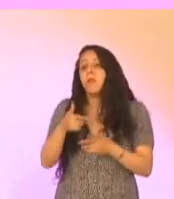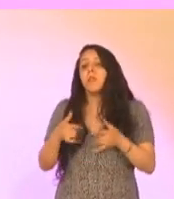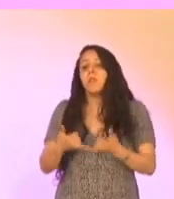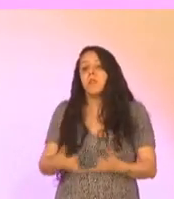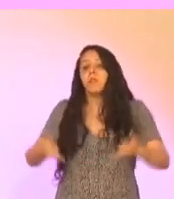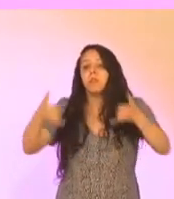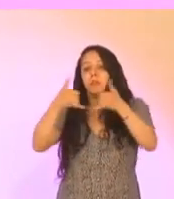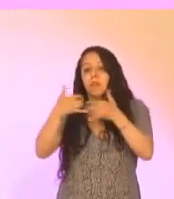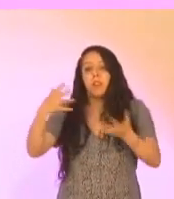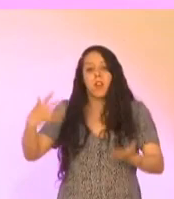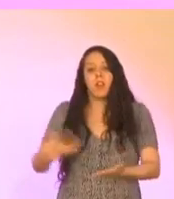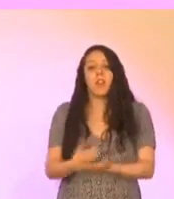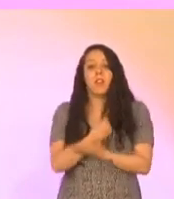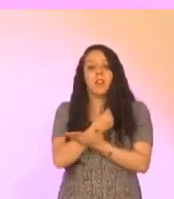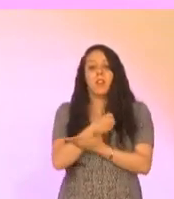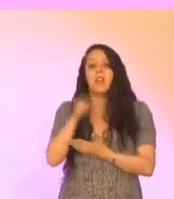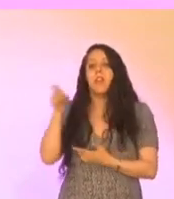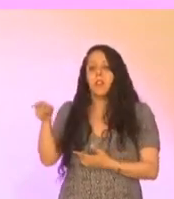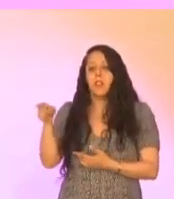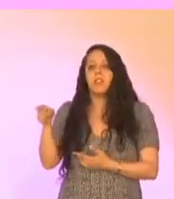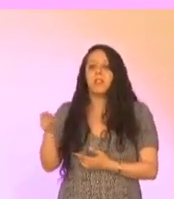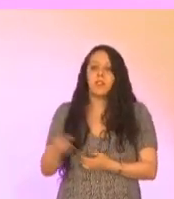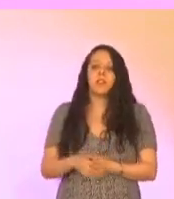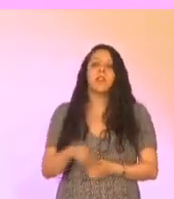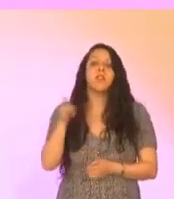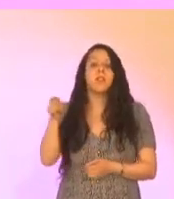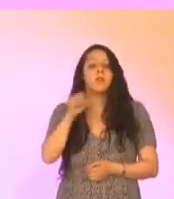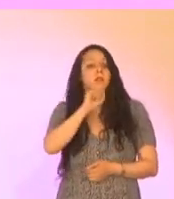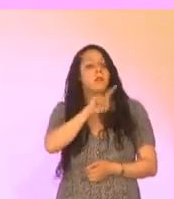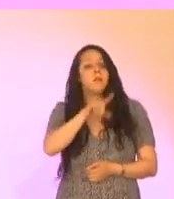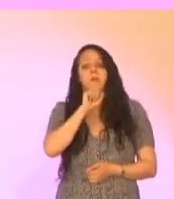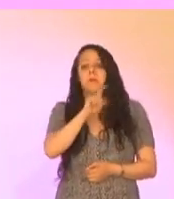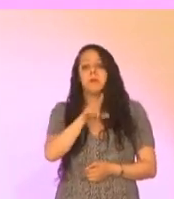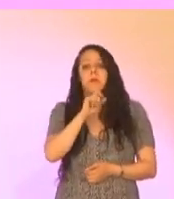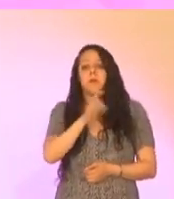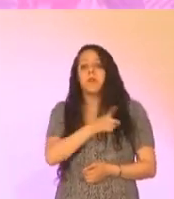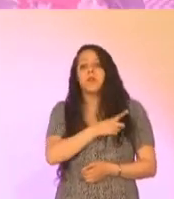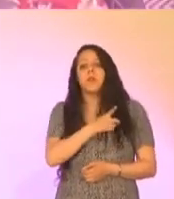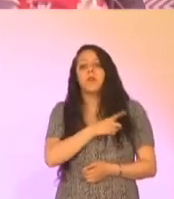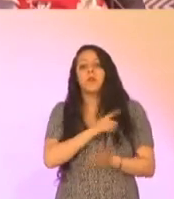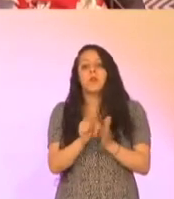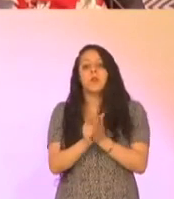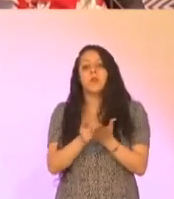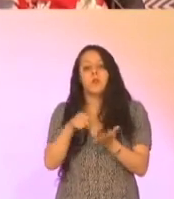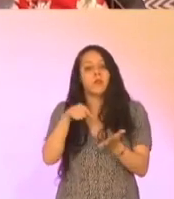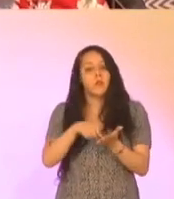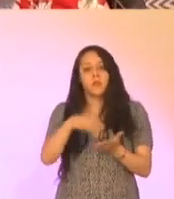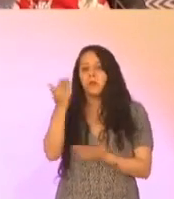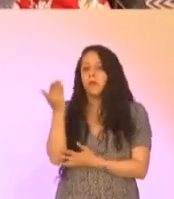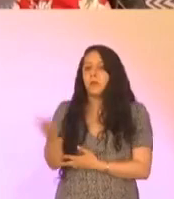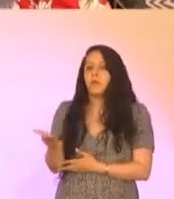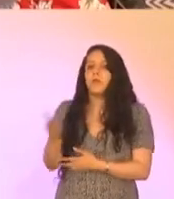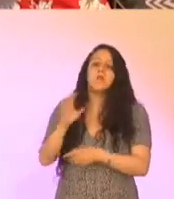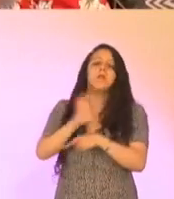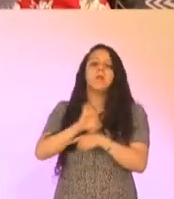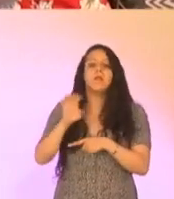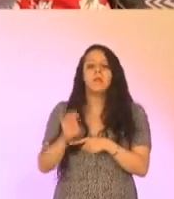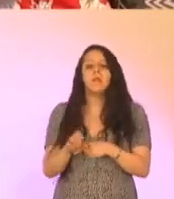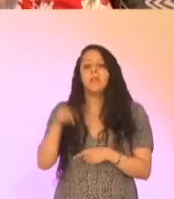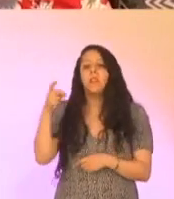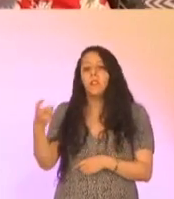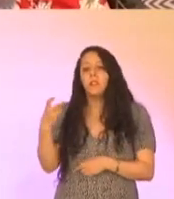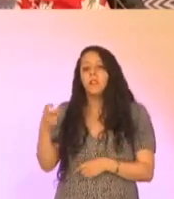julio torri también le pedimos un texto no entonces digamos ese trabajo fue un